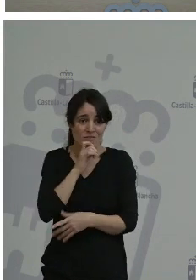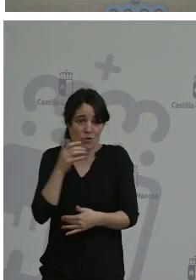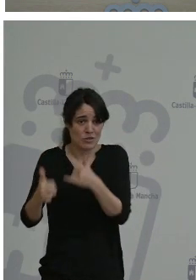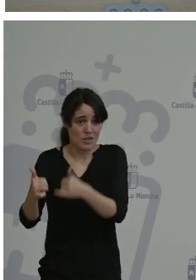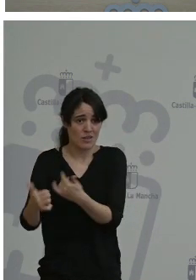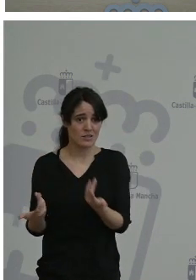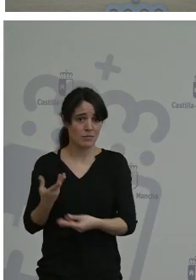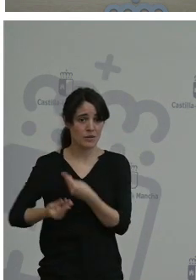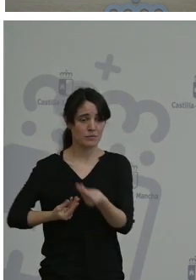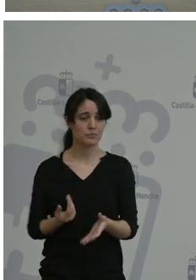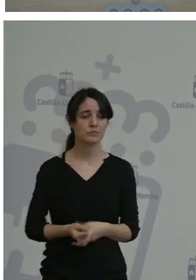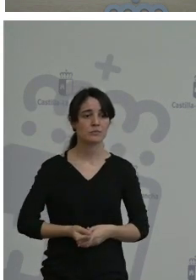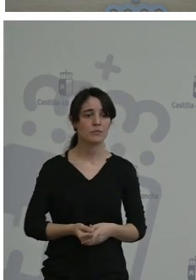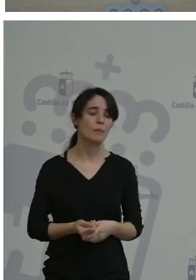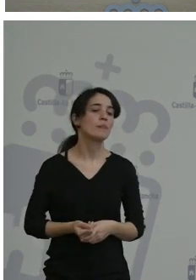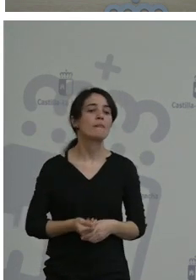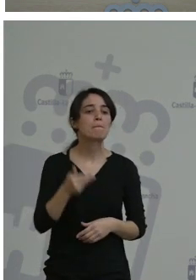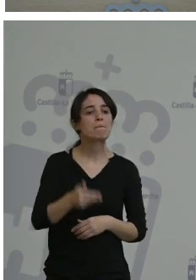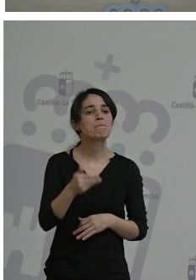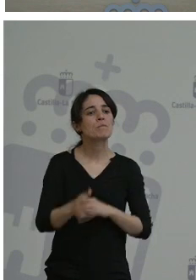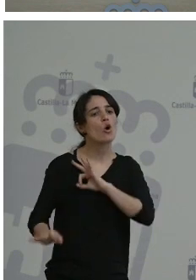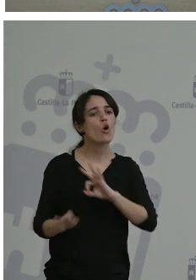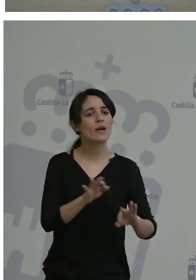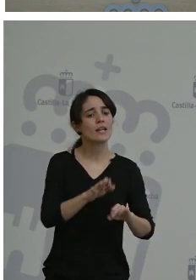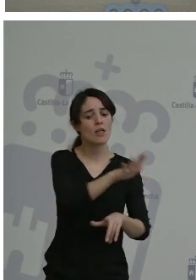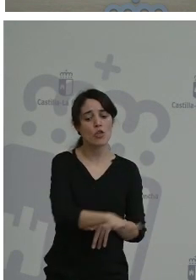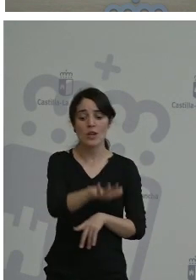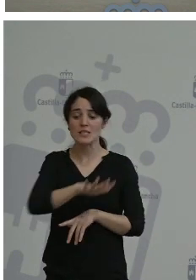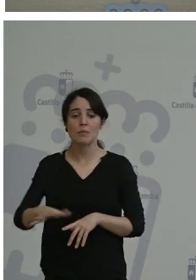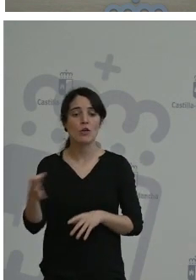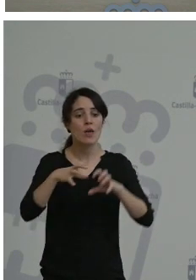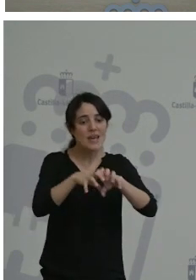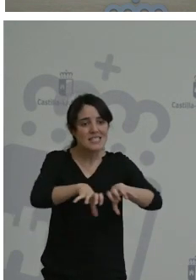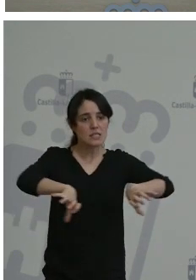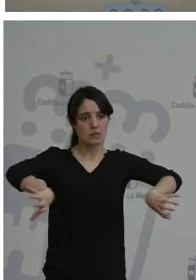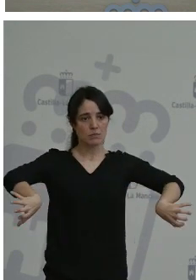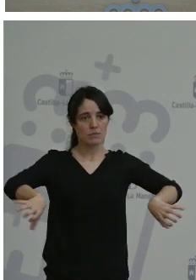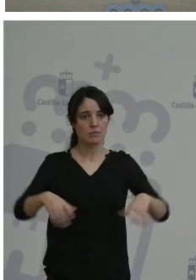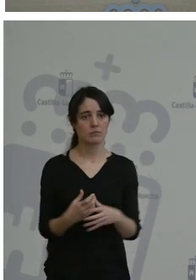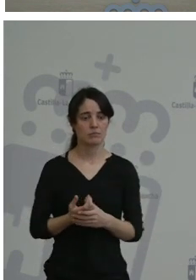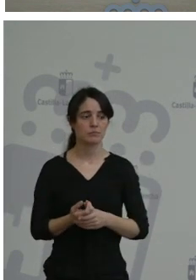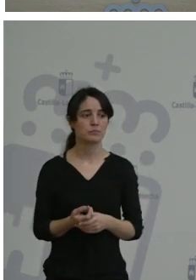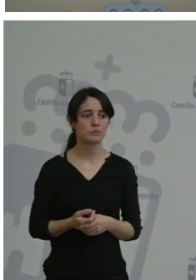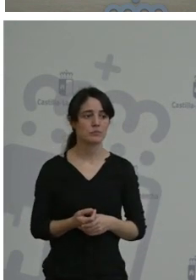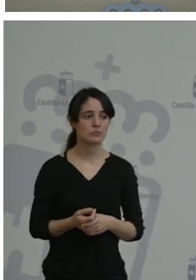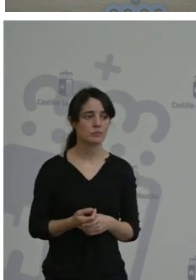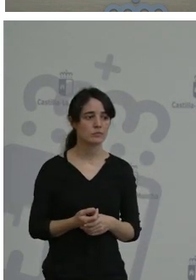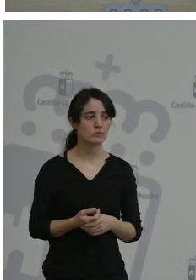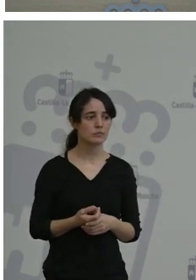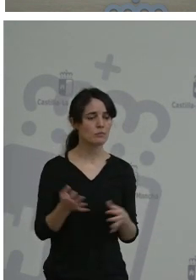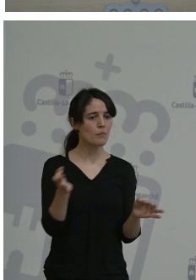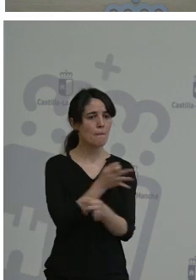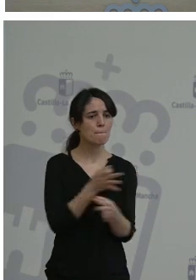importante que en esta organización del espacio haya esas separaciones. Lo ideal son espacios